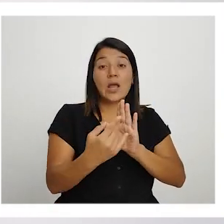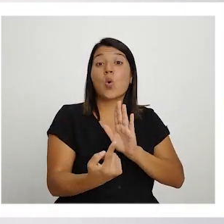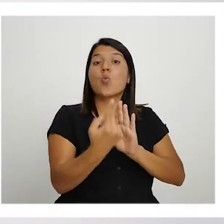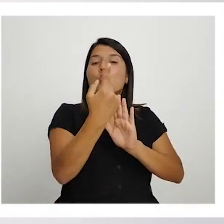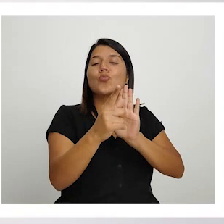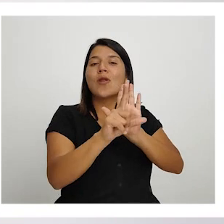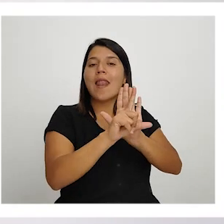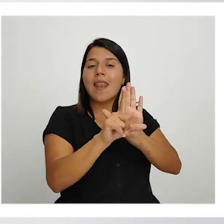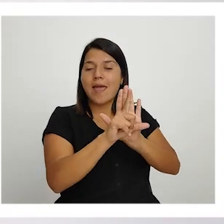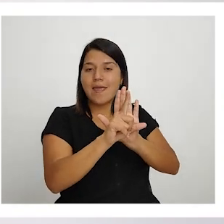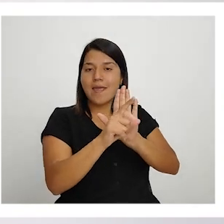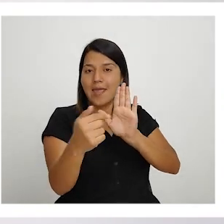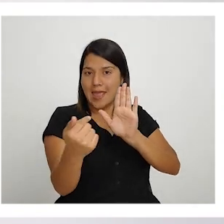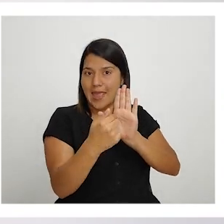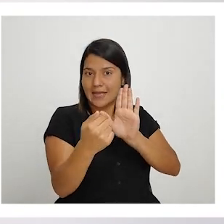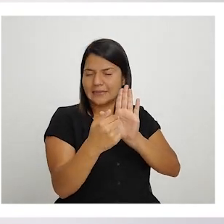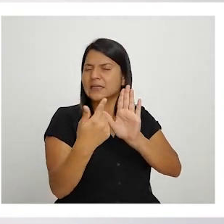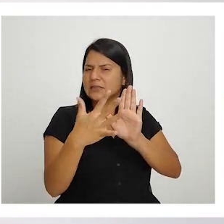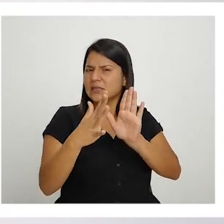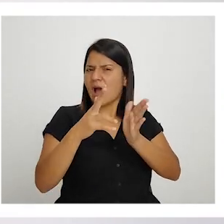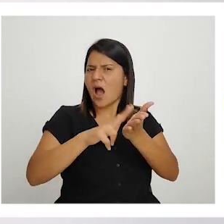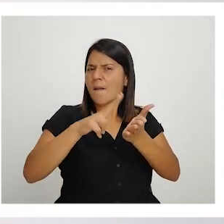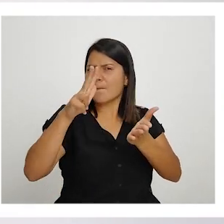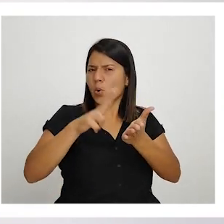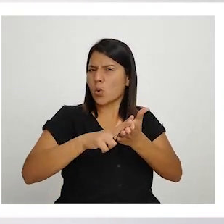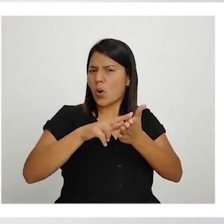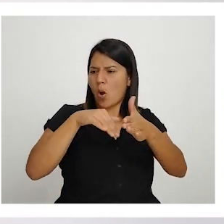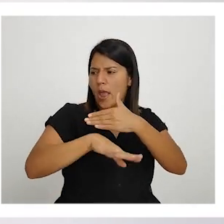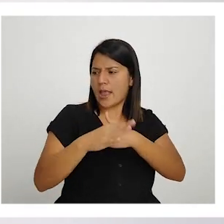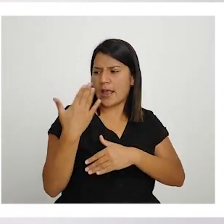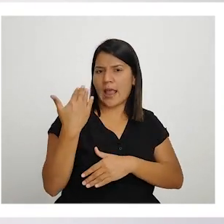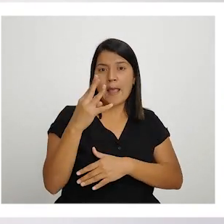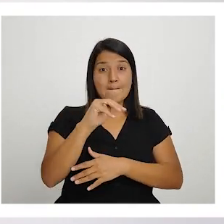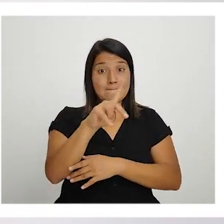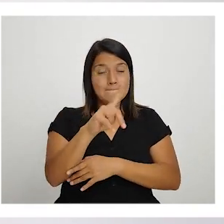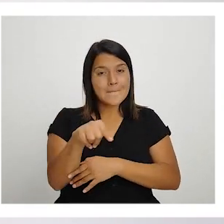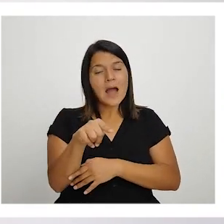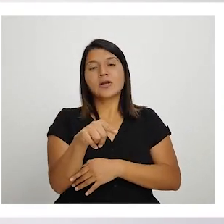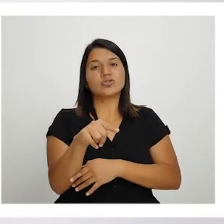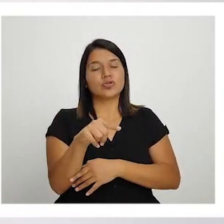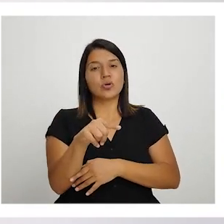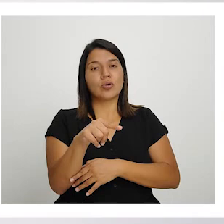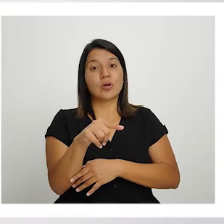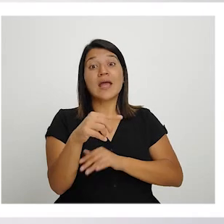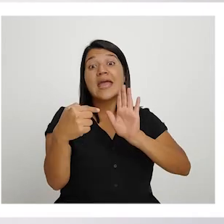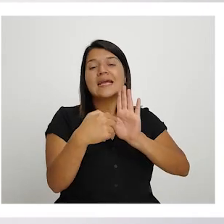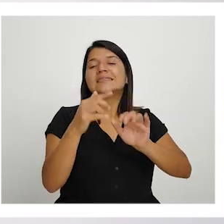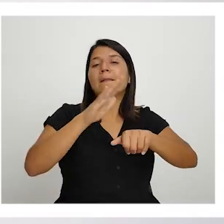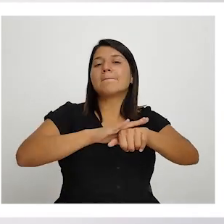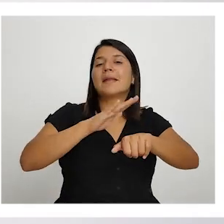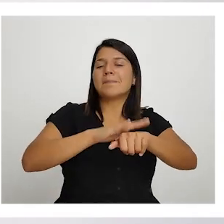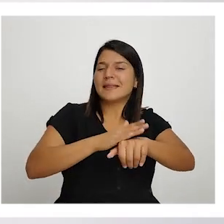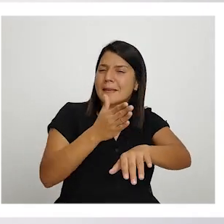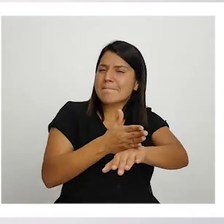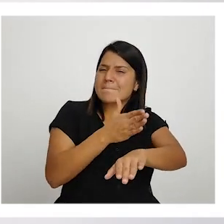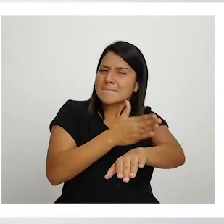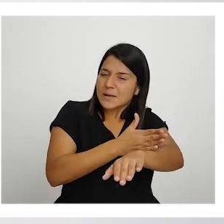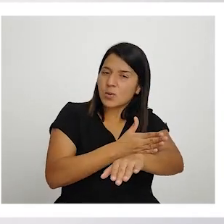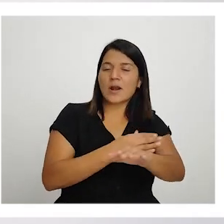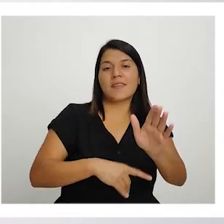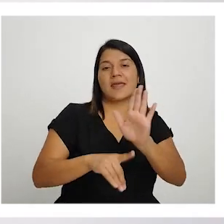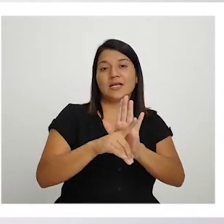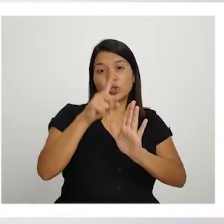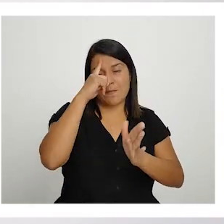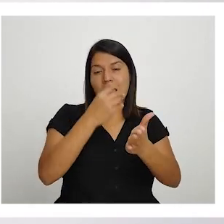legislación que se aprobó en el mes de marzo, que fortalece los derechos de los consumidores en